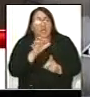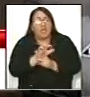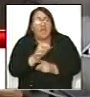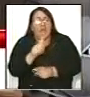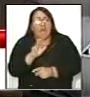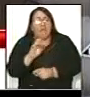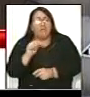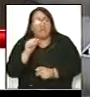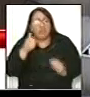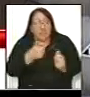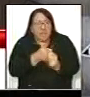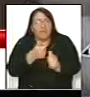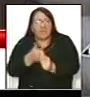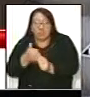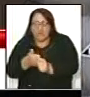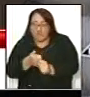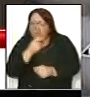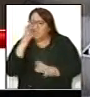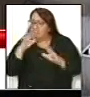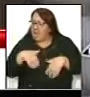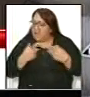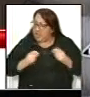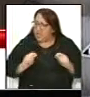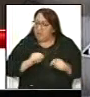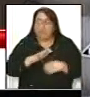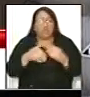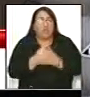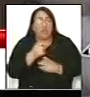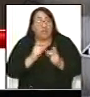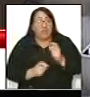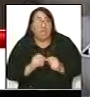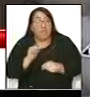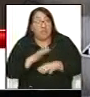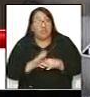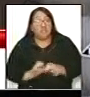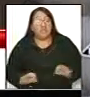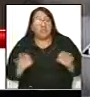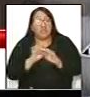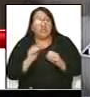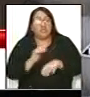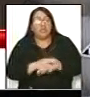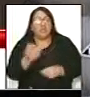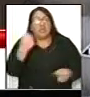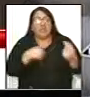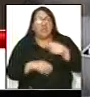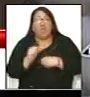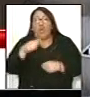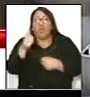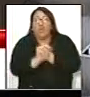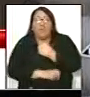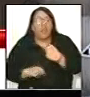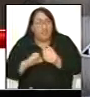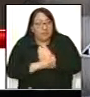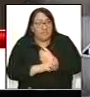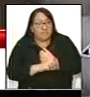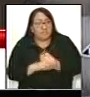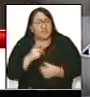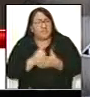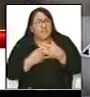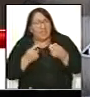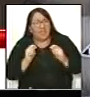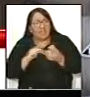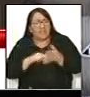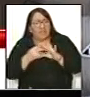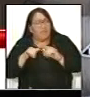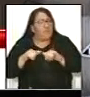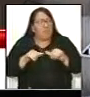abuso, de la persecución, del maltrato y sobre todo de la presencia de otros países que tratan de